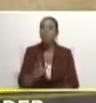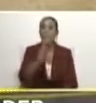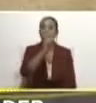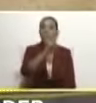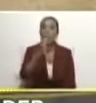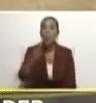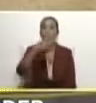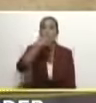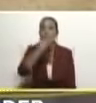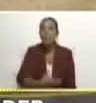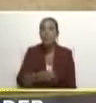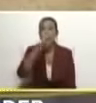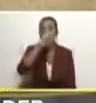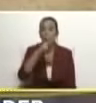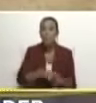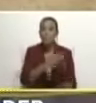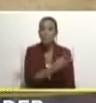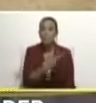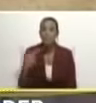24 de diciembre,